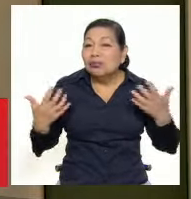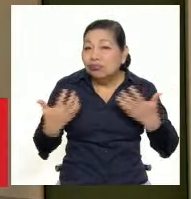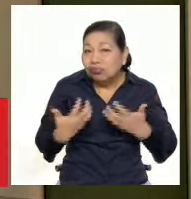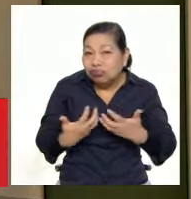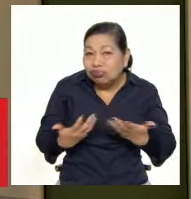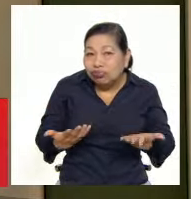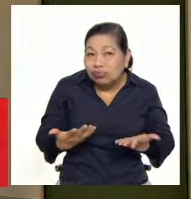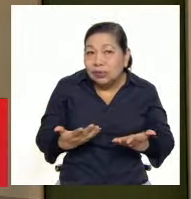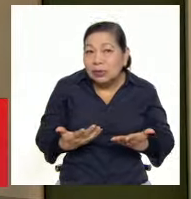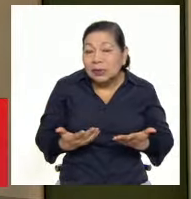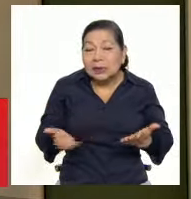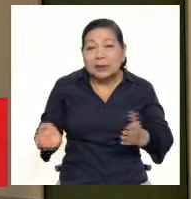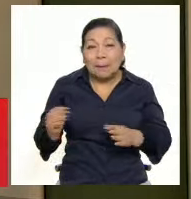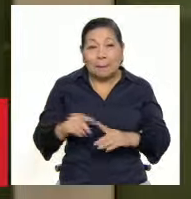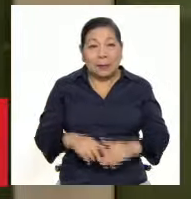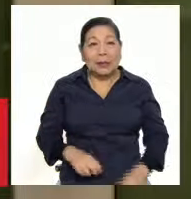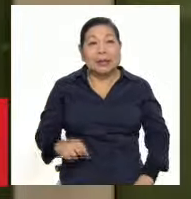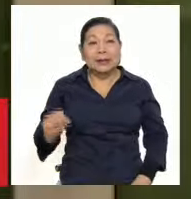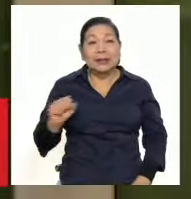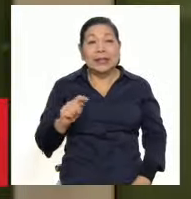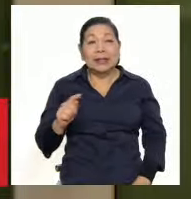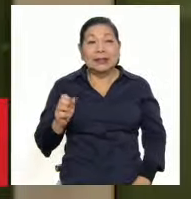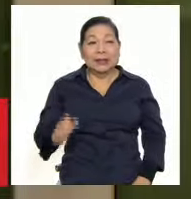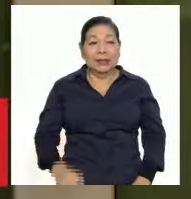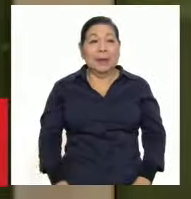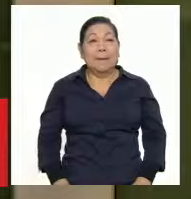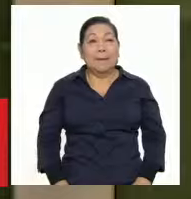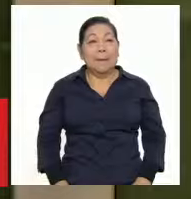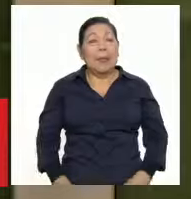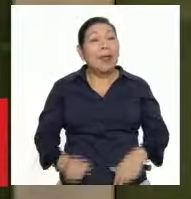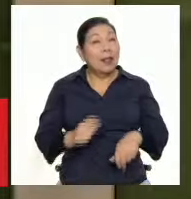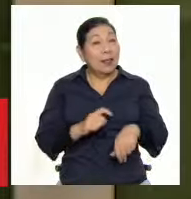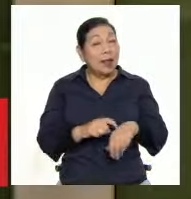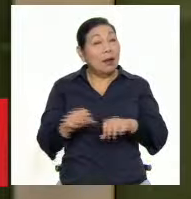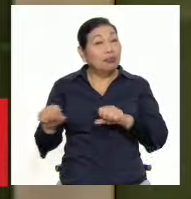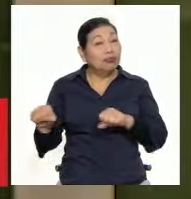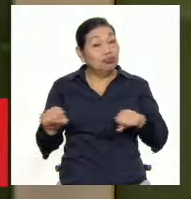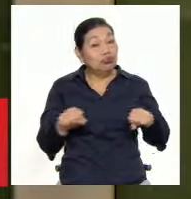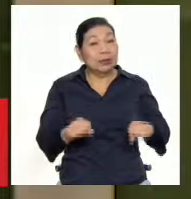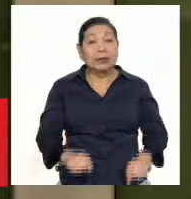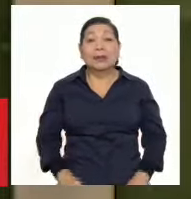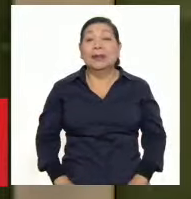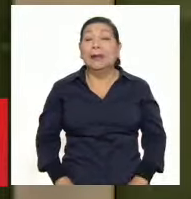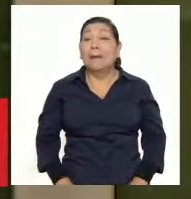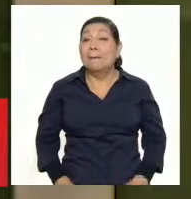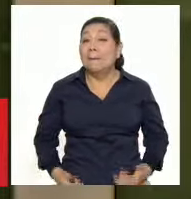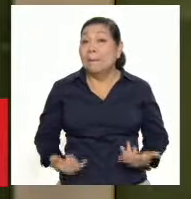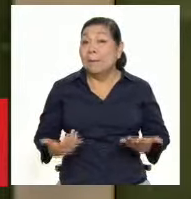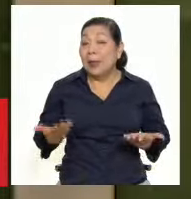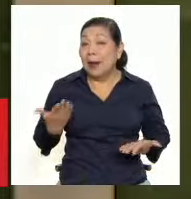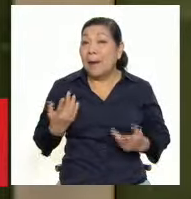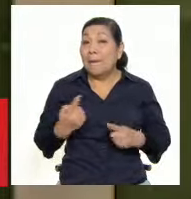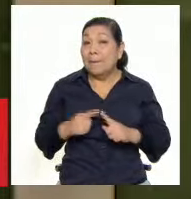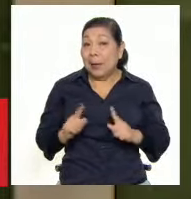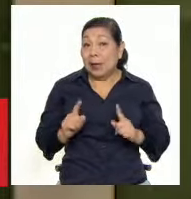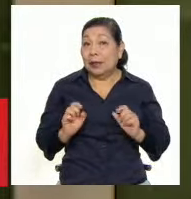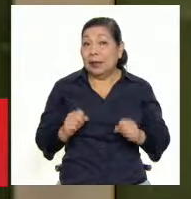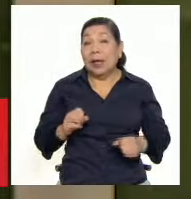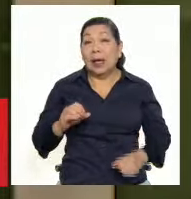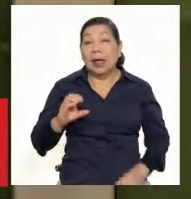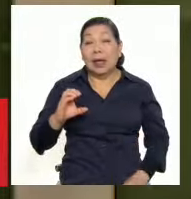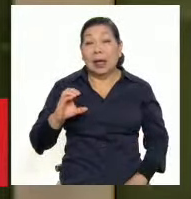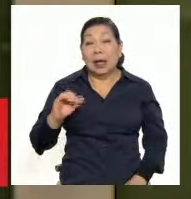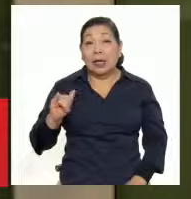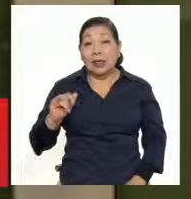coordinaciones, la implementación? El SASPE es un sistema de alerta temprana de sismos, ¿no? Que en este caso, pues obviamente para Yauca y Carabelí